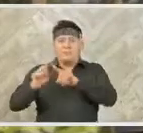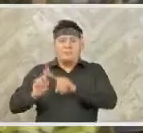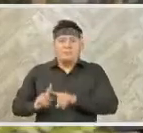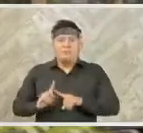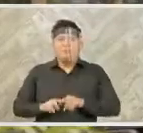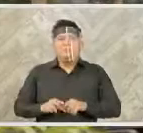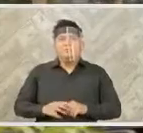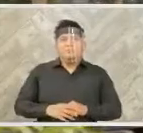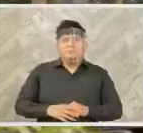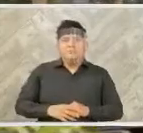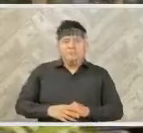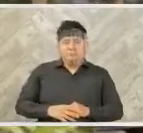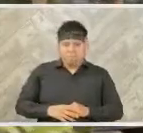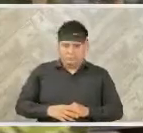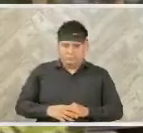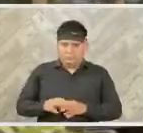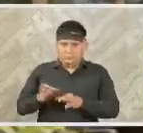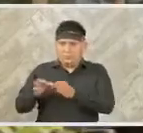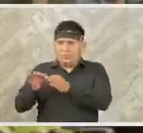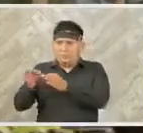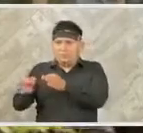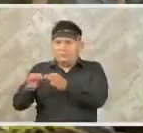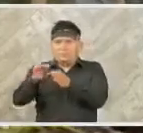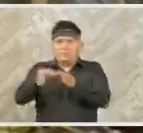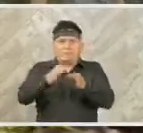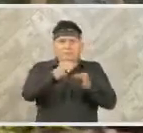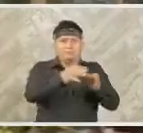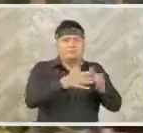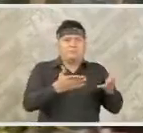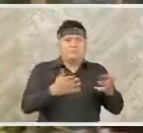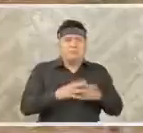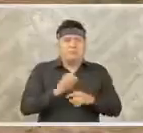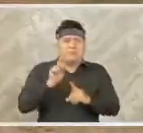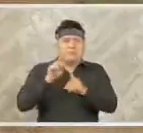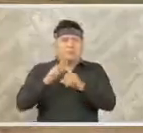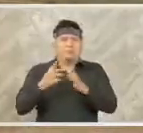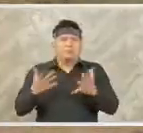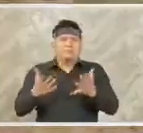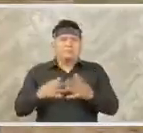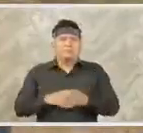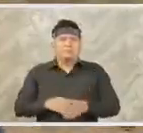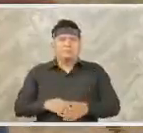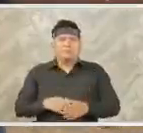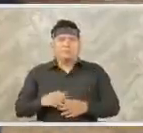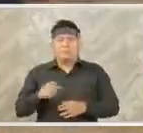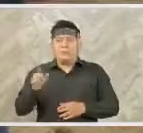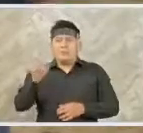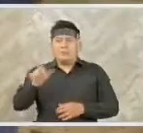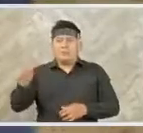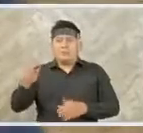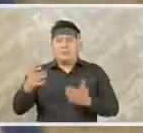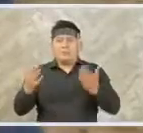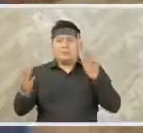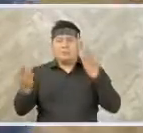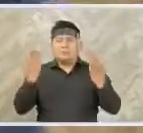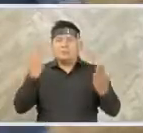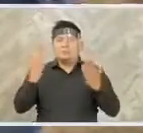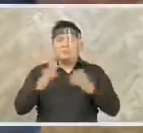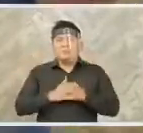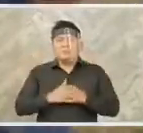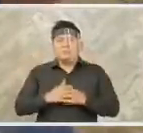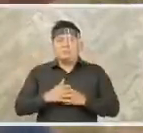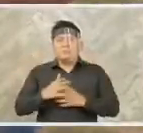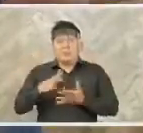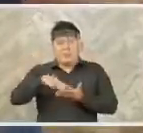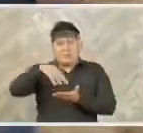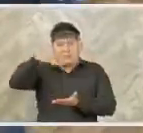de estos corregimientos, con esta diversidad que tenemos, en búsqueda siempre de los campesinos atentos que quieren aprender y demostrarles